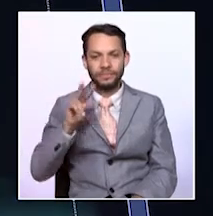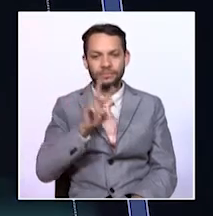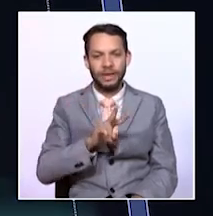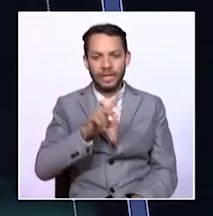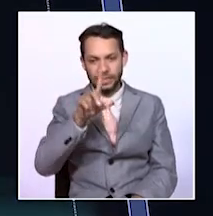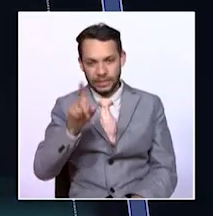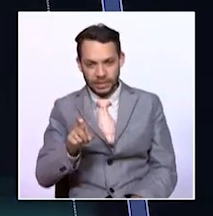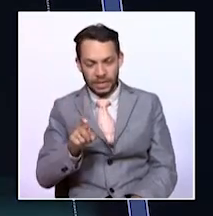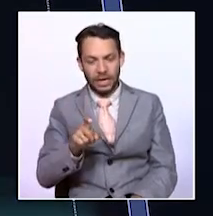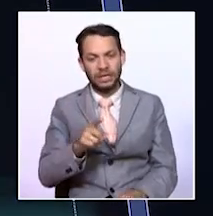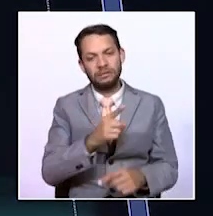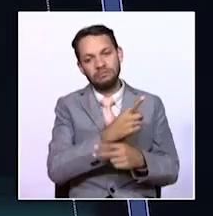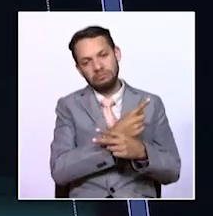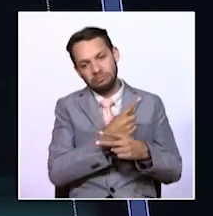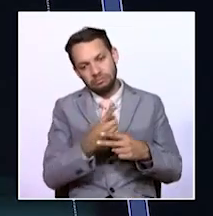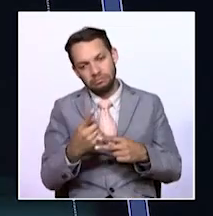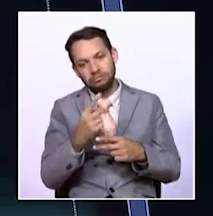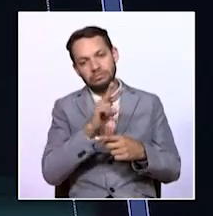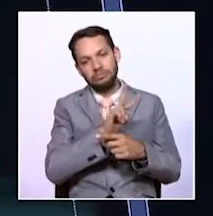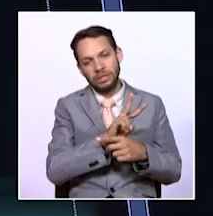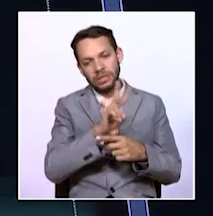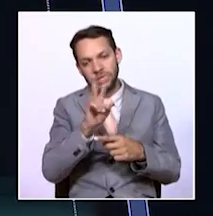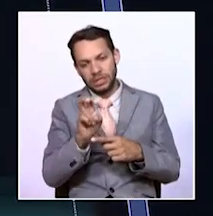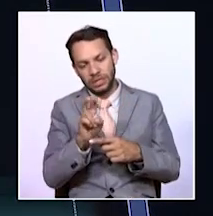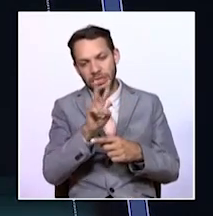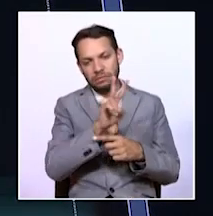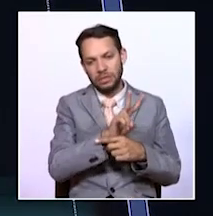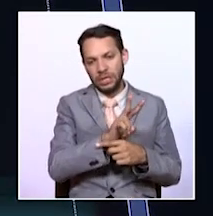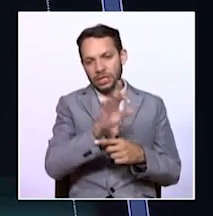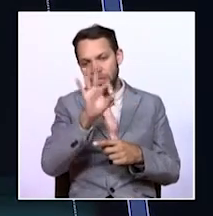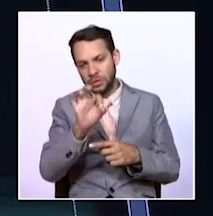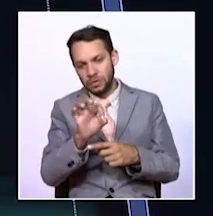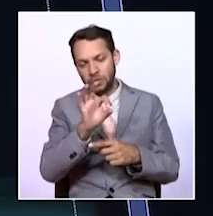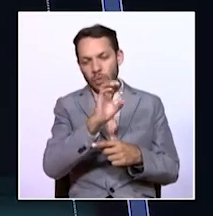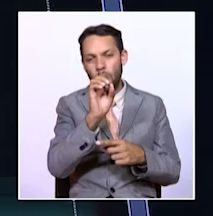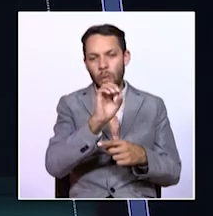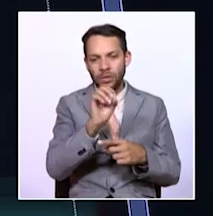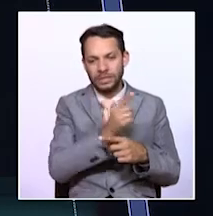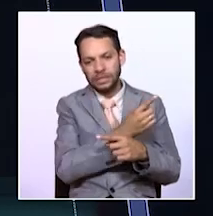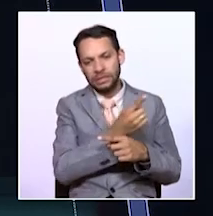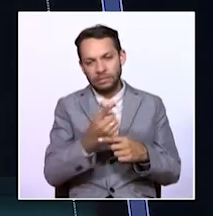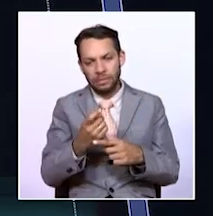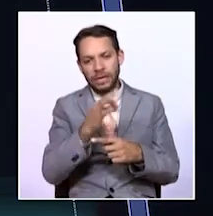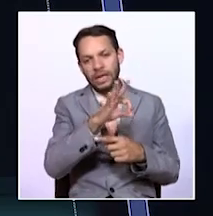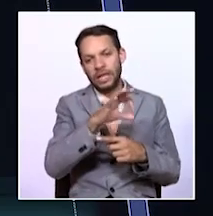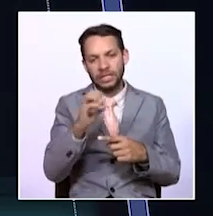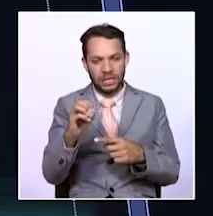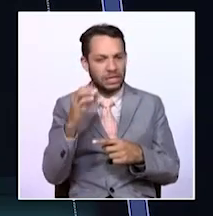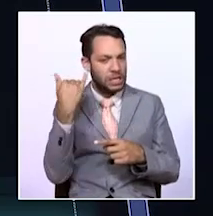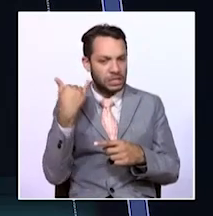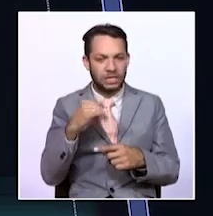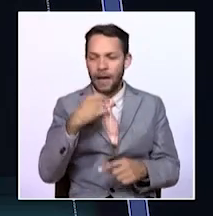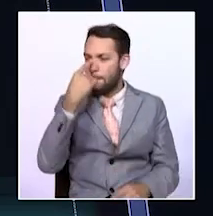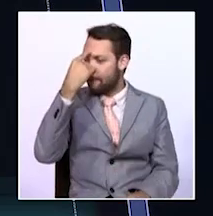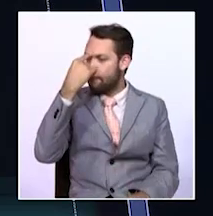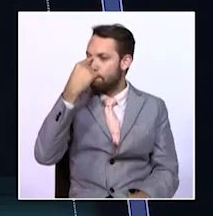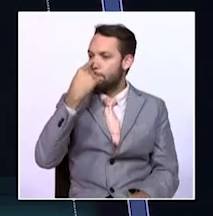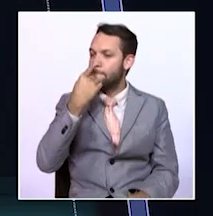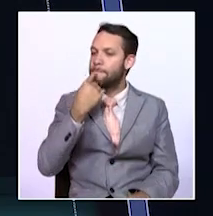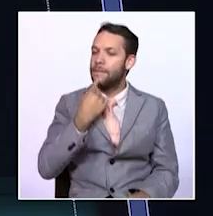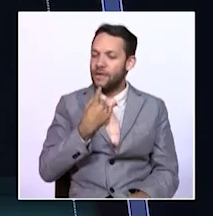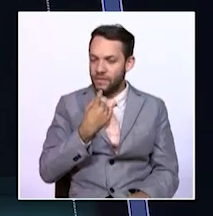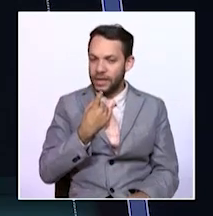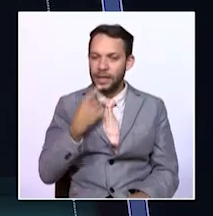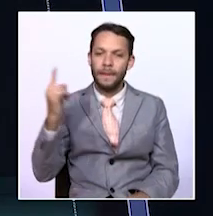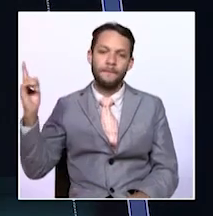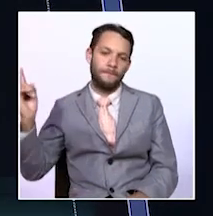semana 27, 28, 29, incluso 30, ya se han definido los rasgos, entonces vienen acá